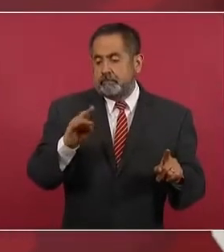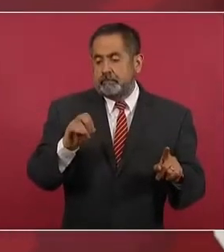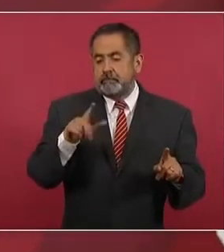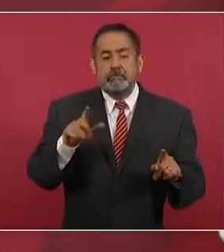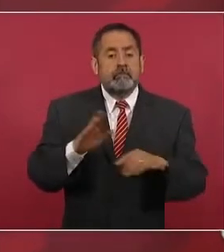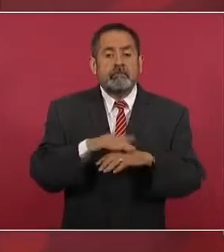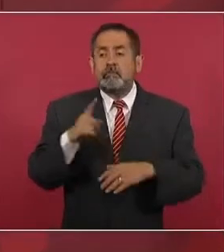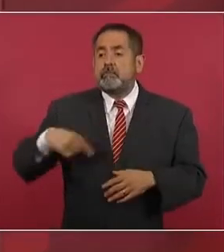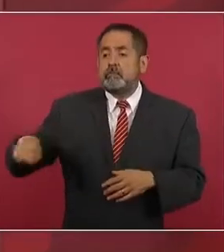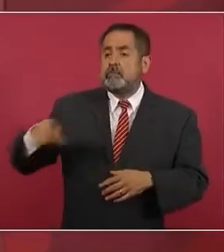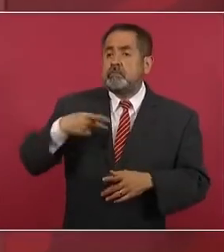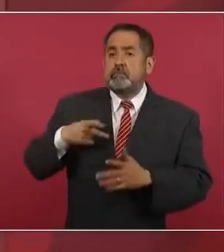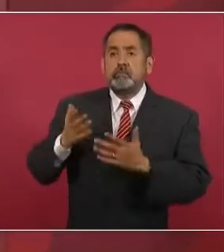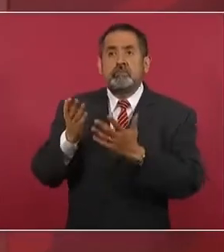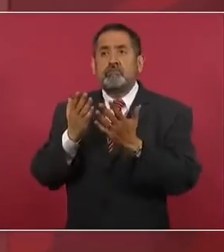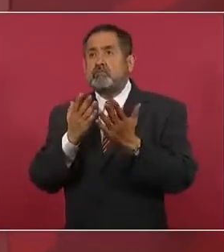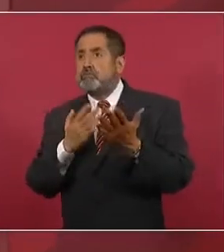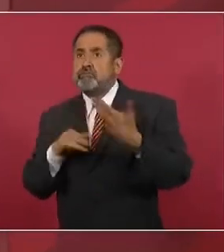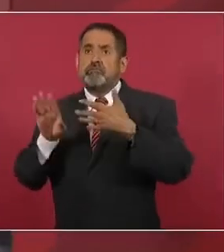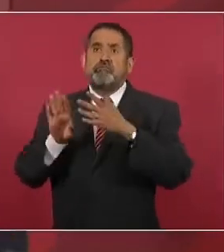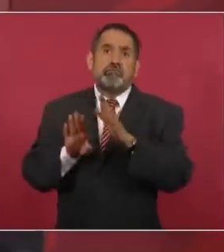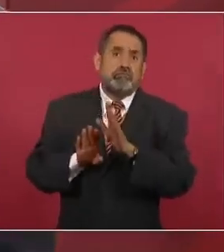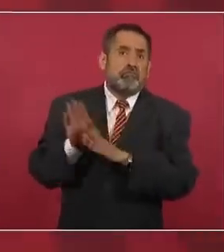progresar, no se podía